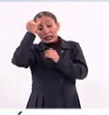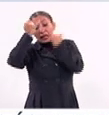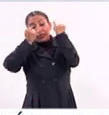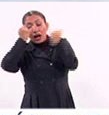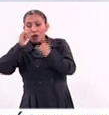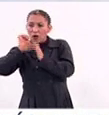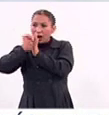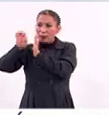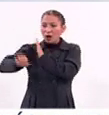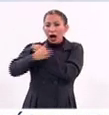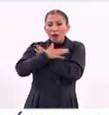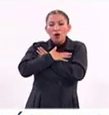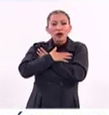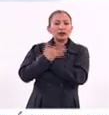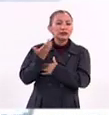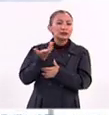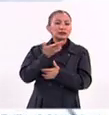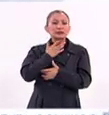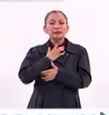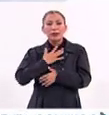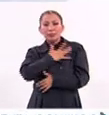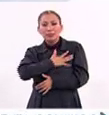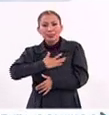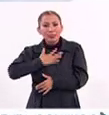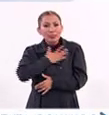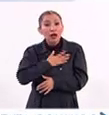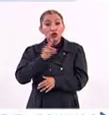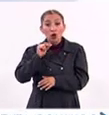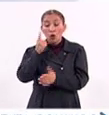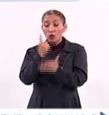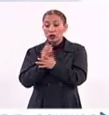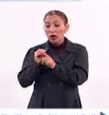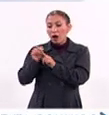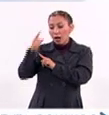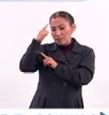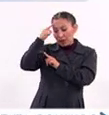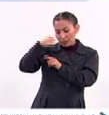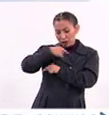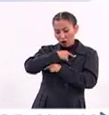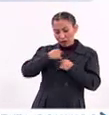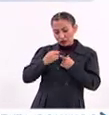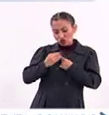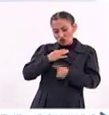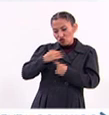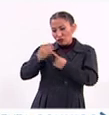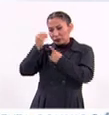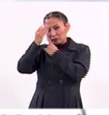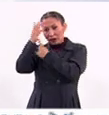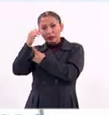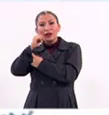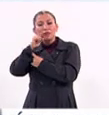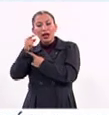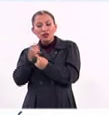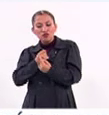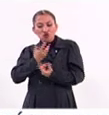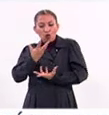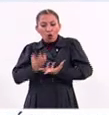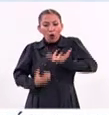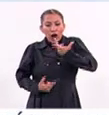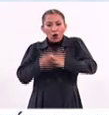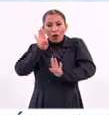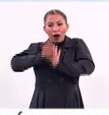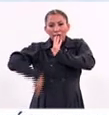como referente al amor ardiente y pasional, que no solo afecta a la mente y al corazón, sino que también enciende fuego